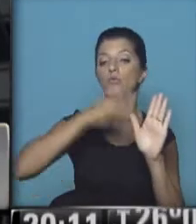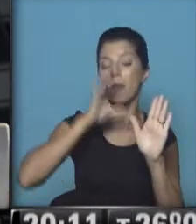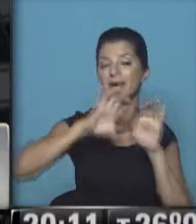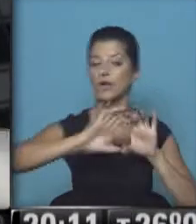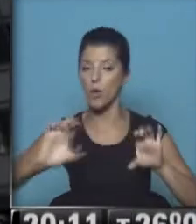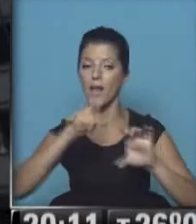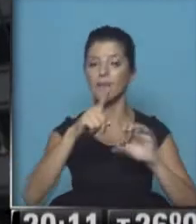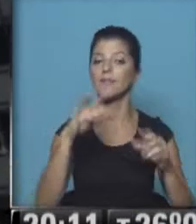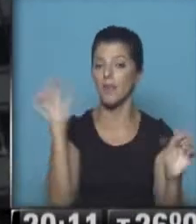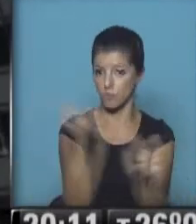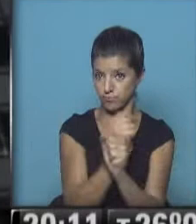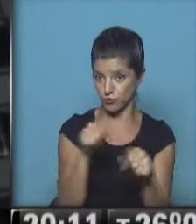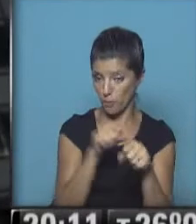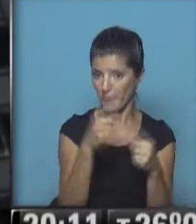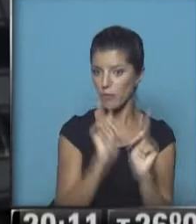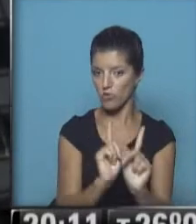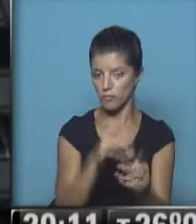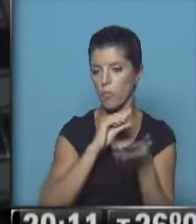cloacas.